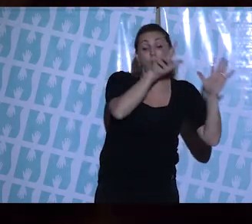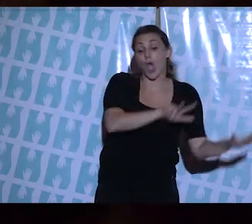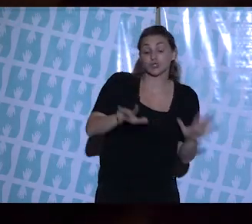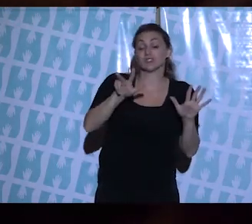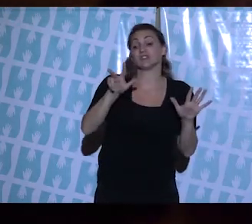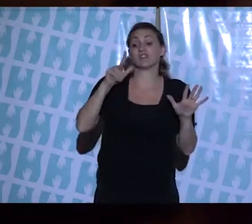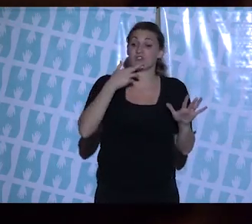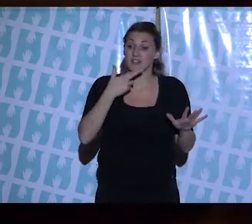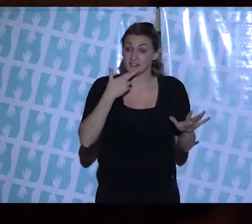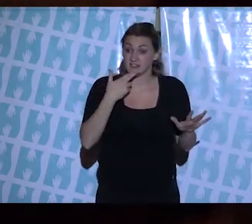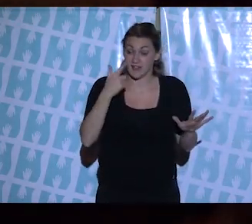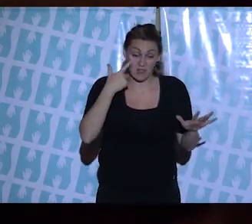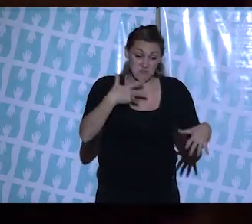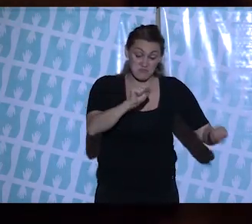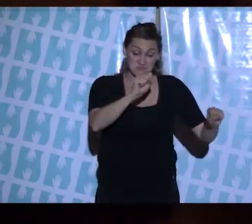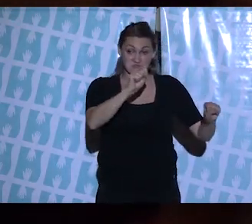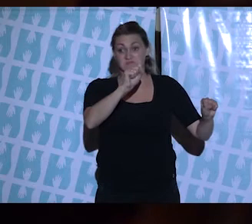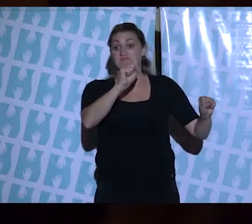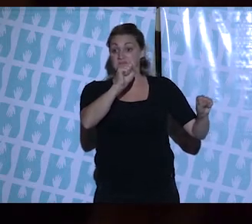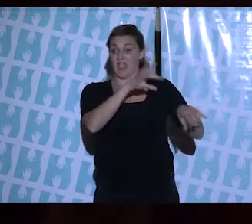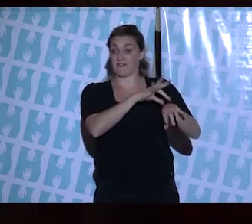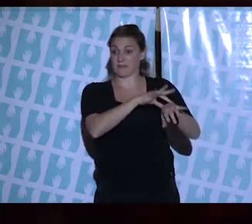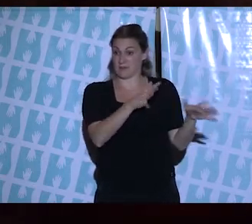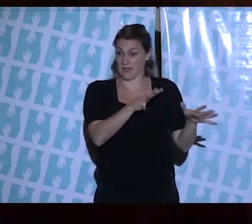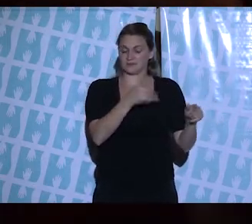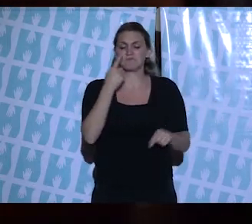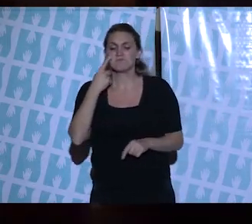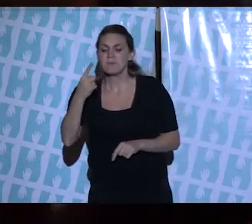1817 se describió la enfermedad de Parkinson,